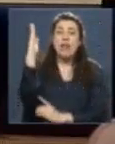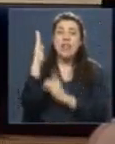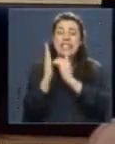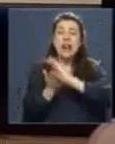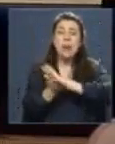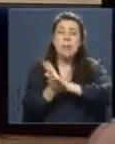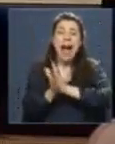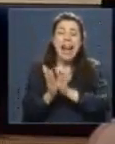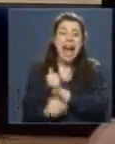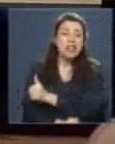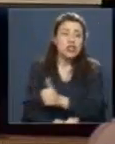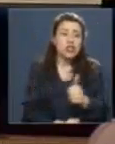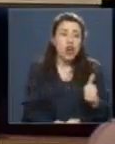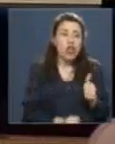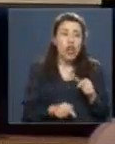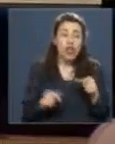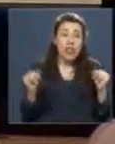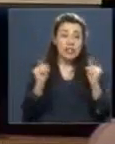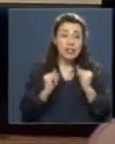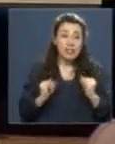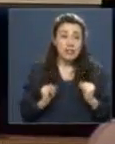todos. Y así